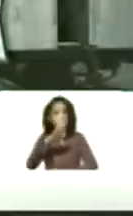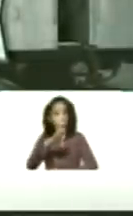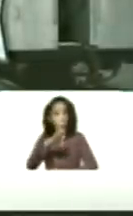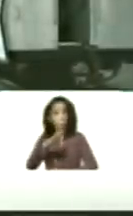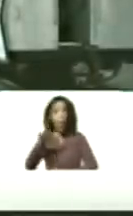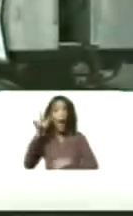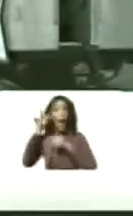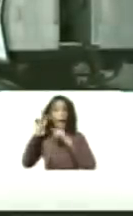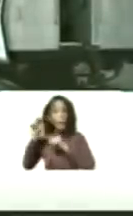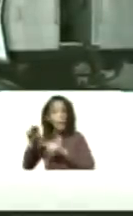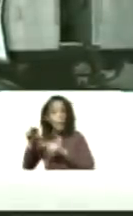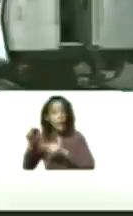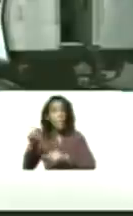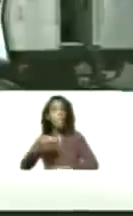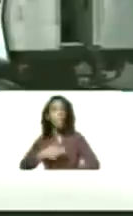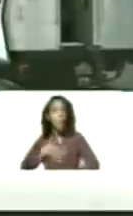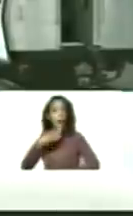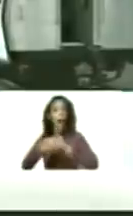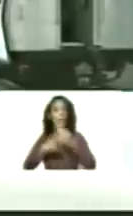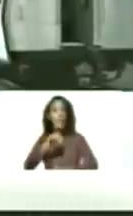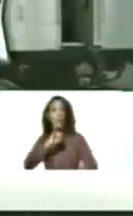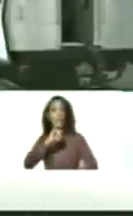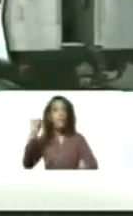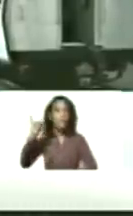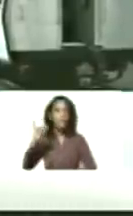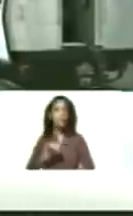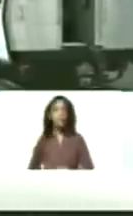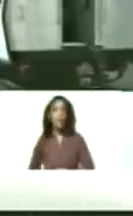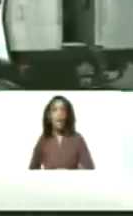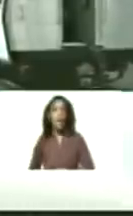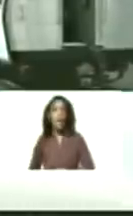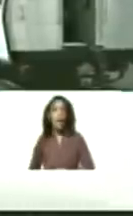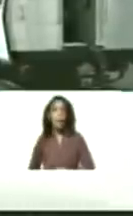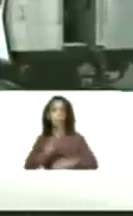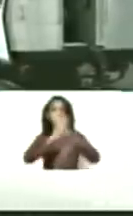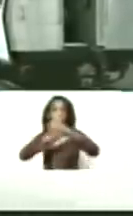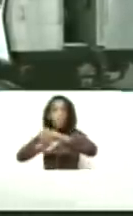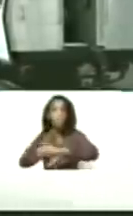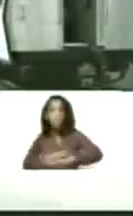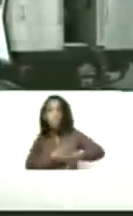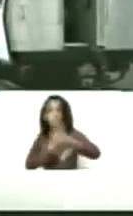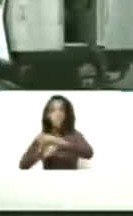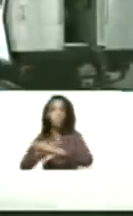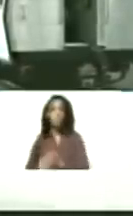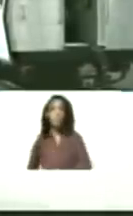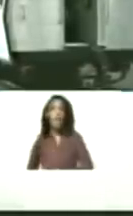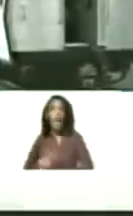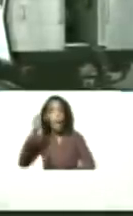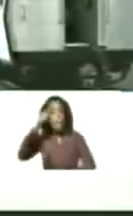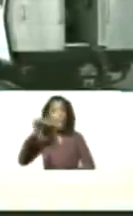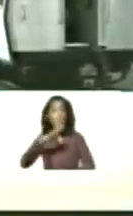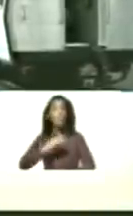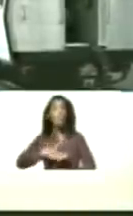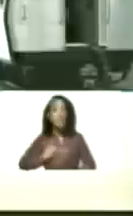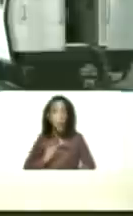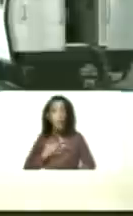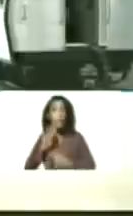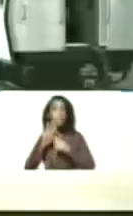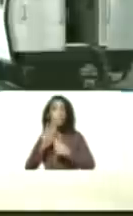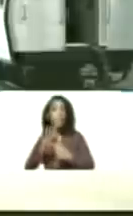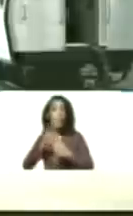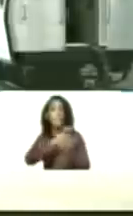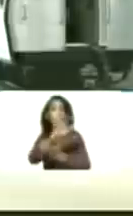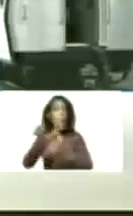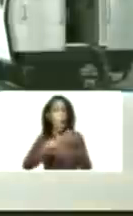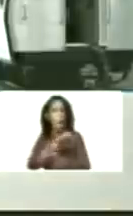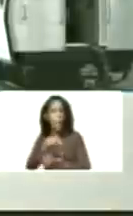esté, pueda hacer denuncias, alertas, que el pueblo pueda plantear problemas,